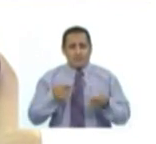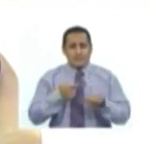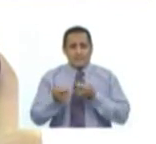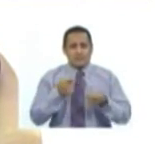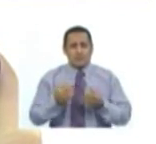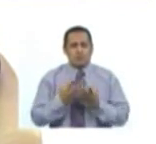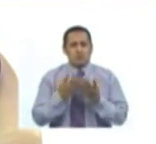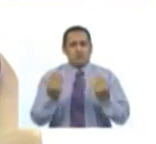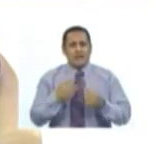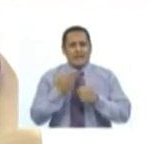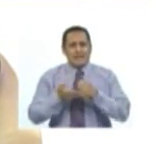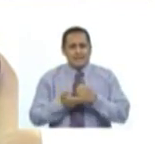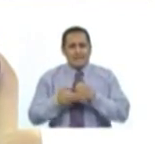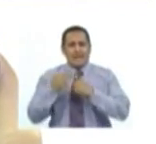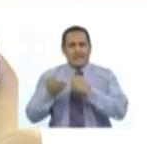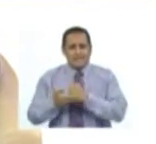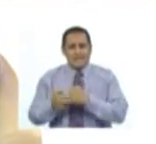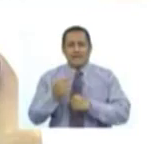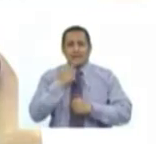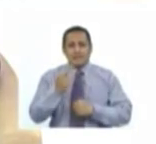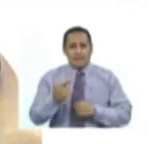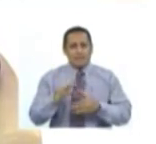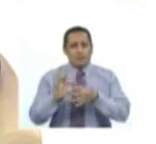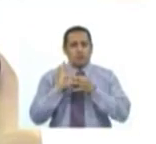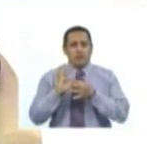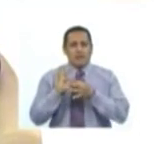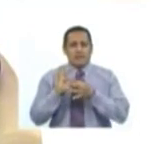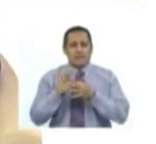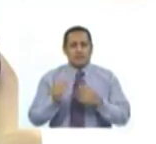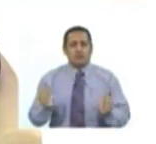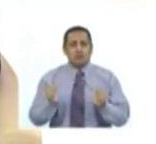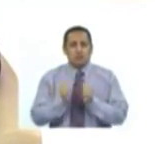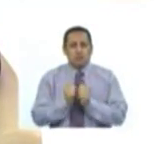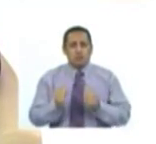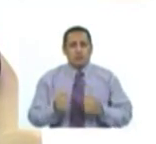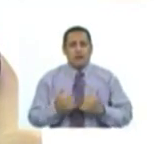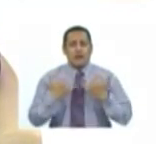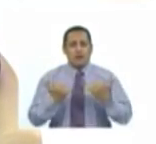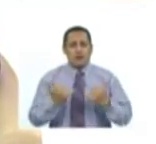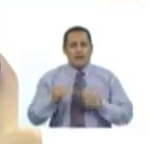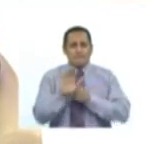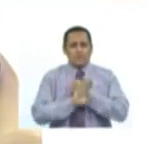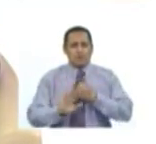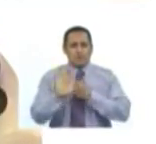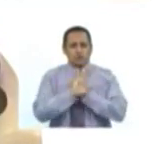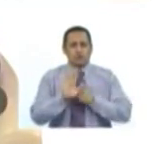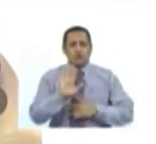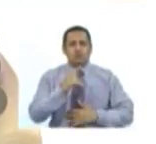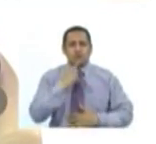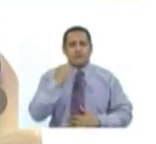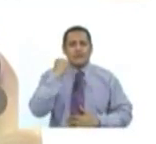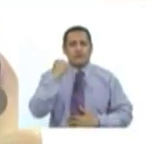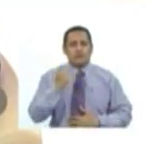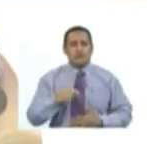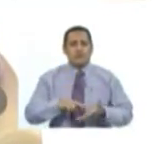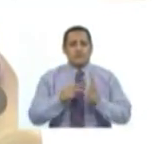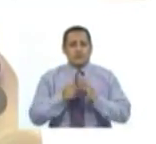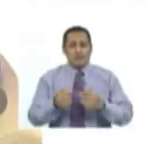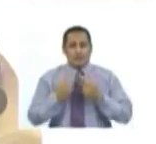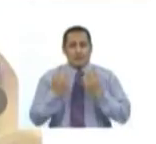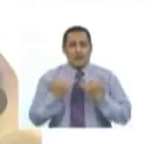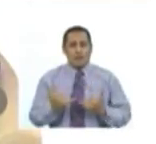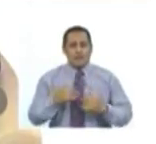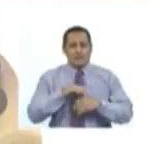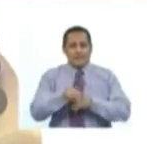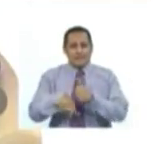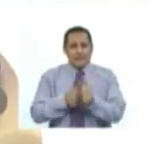garantías que están íntimamente vinculadas a la protección de los derechos que se logran a través de un